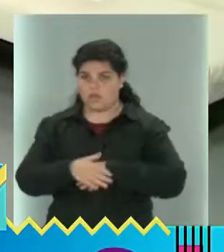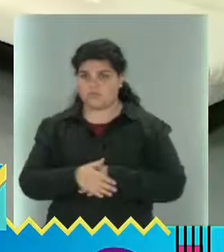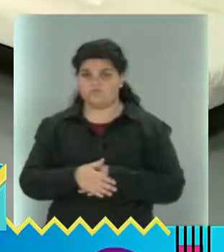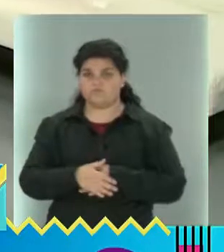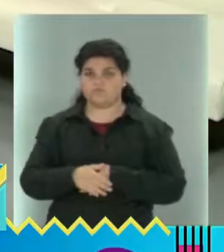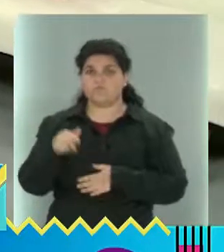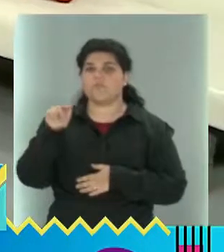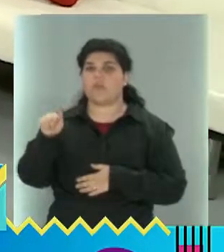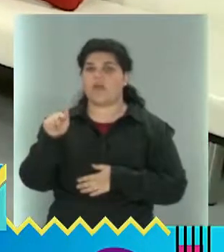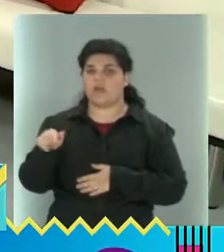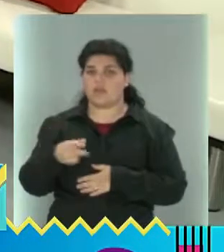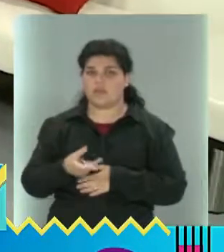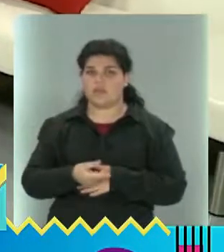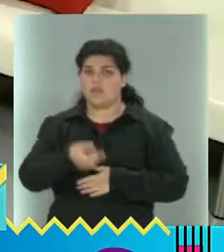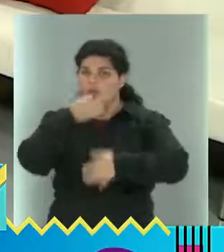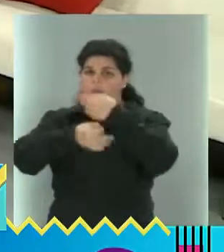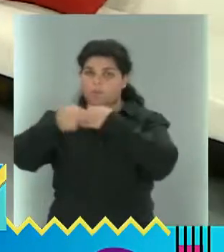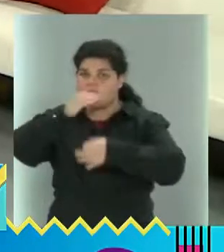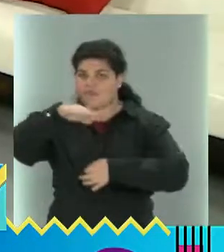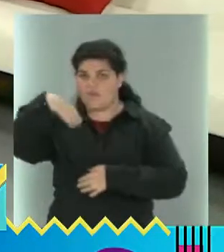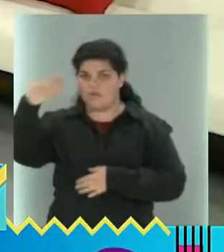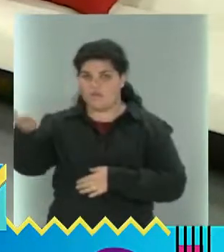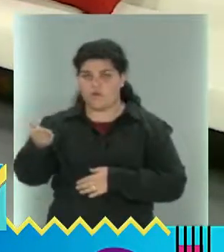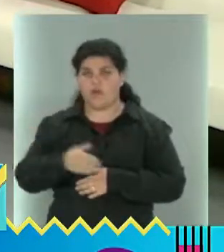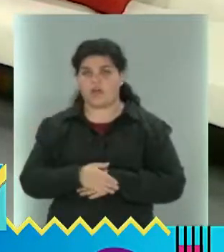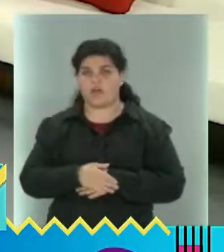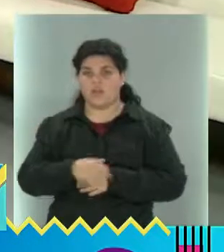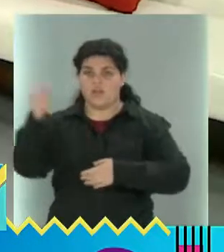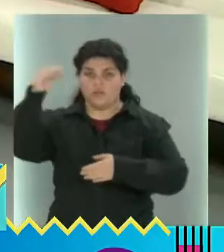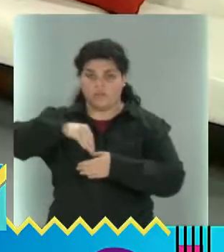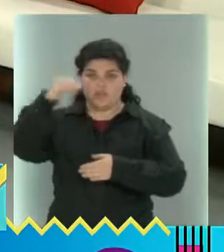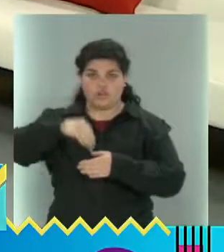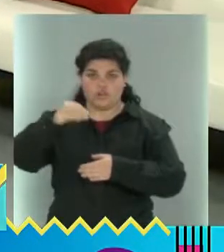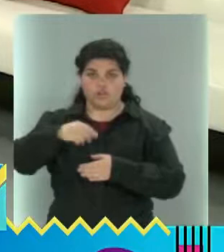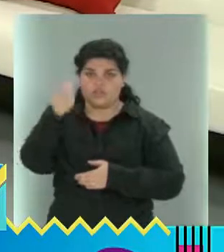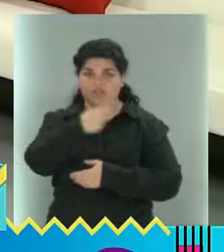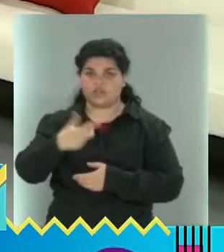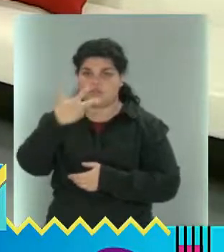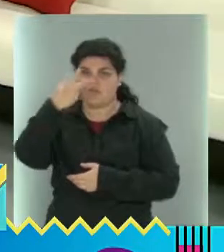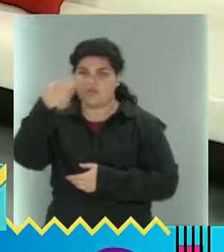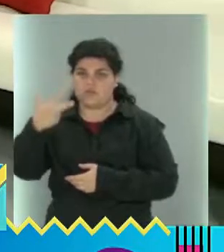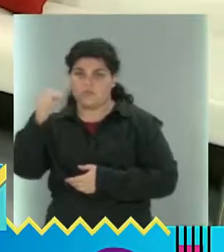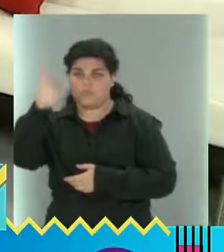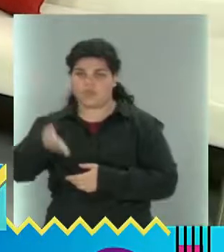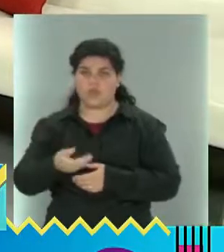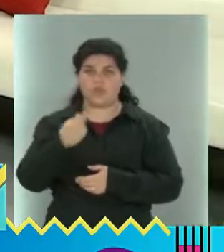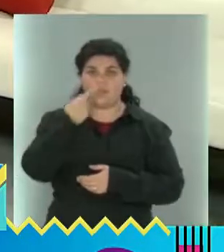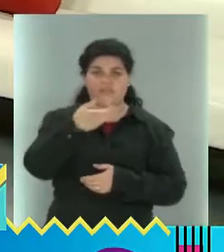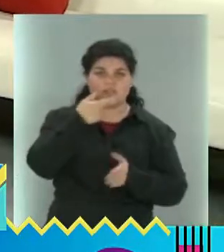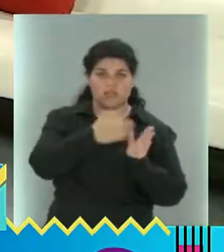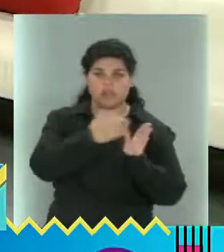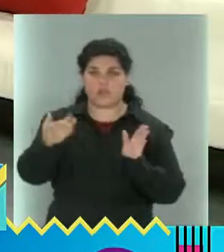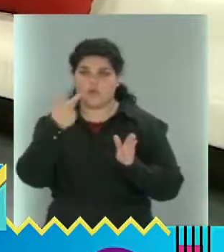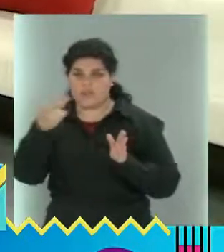aumentar las importaciones del crudo procesado en un 133% del 2017 al 2018, estos